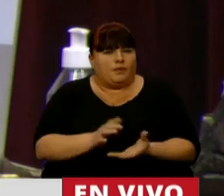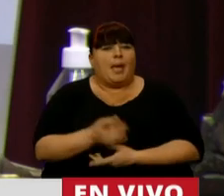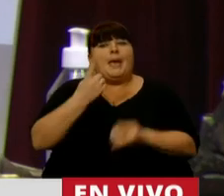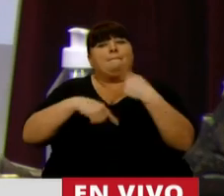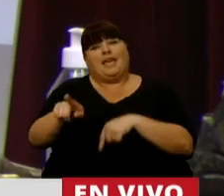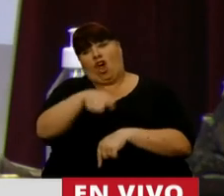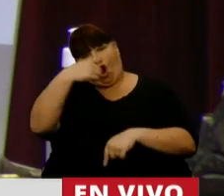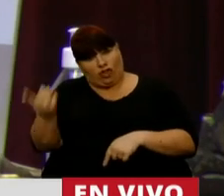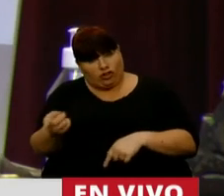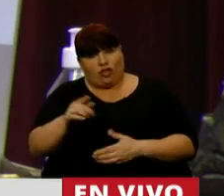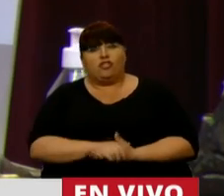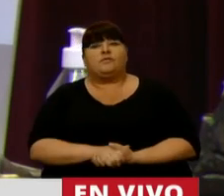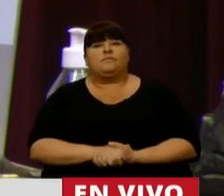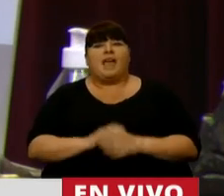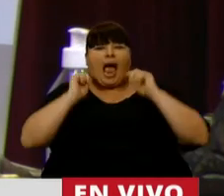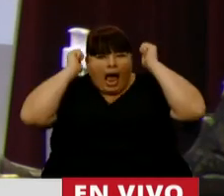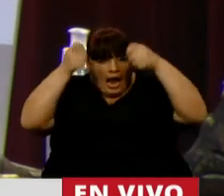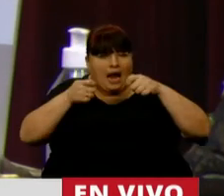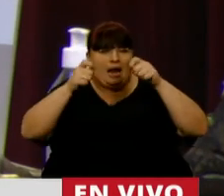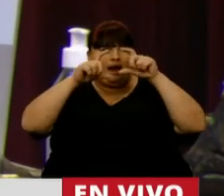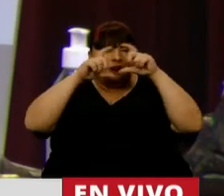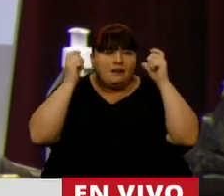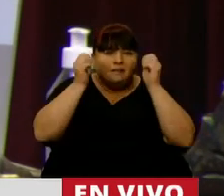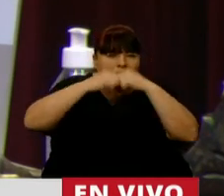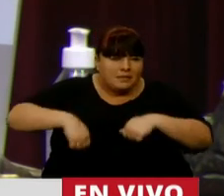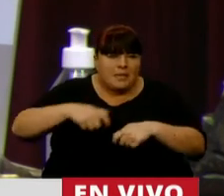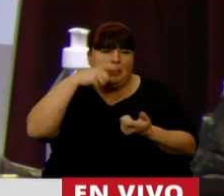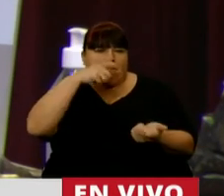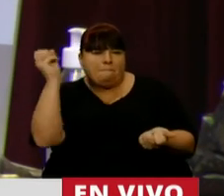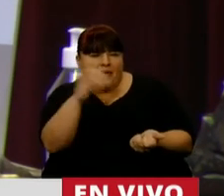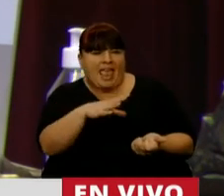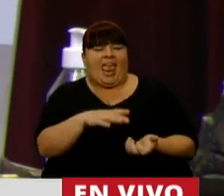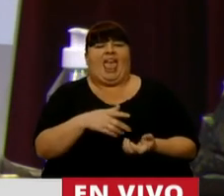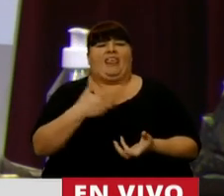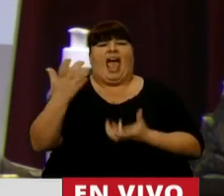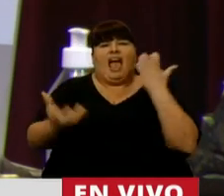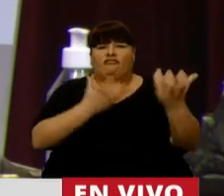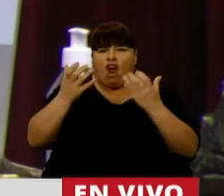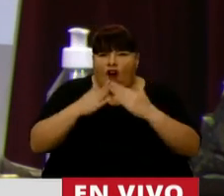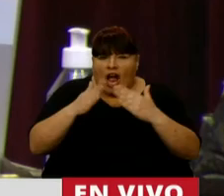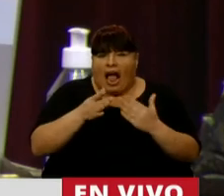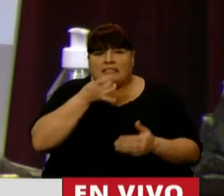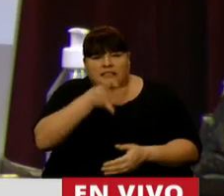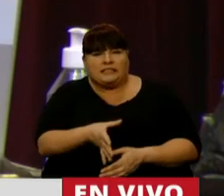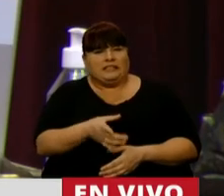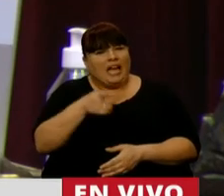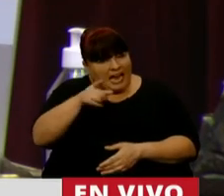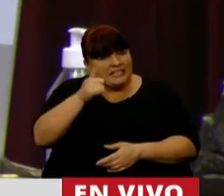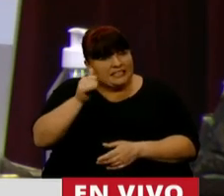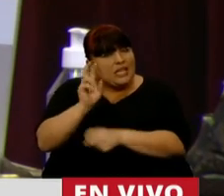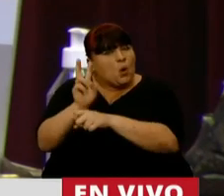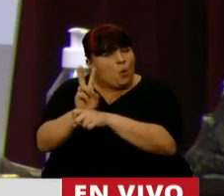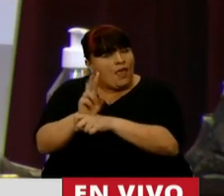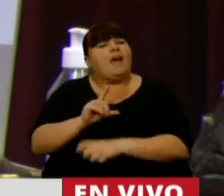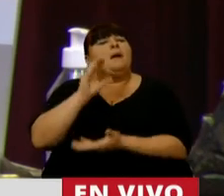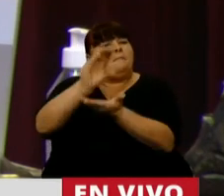Pero para estos encapuchados que tiran piedras, que incendian casas, ellos sí han sido